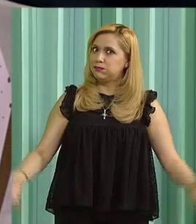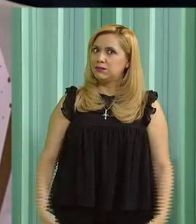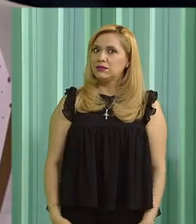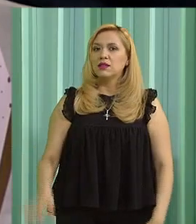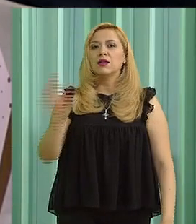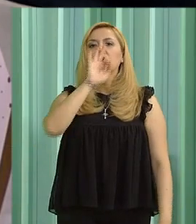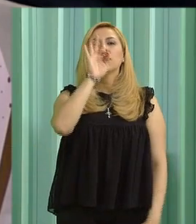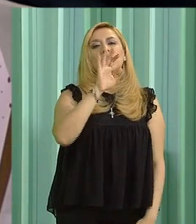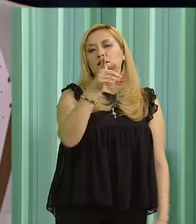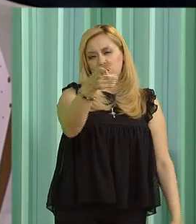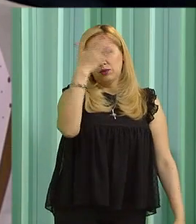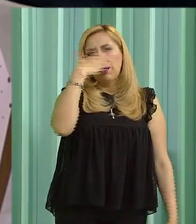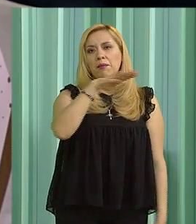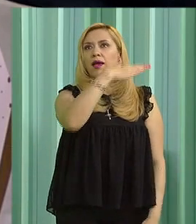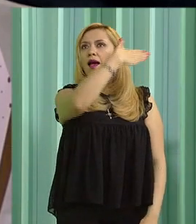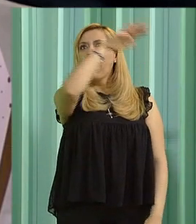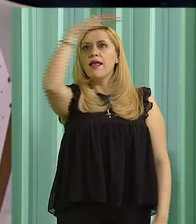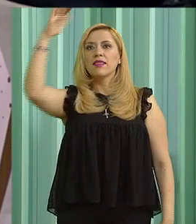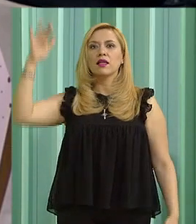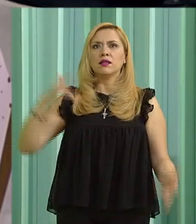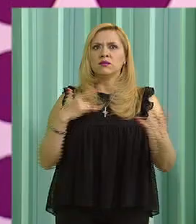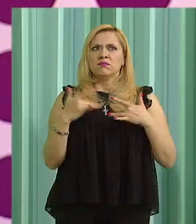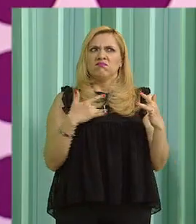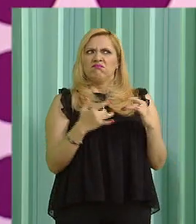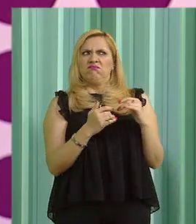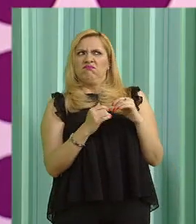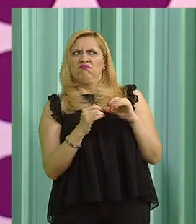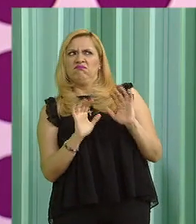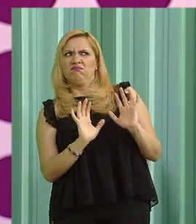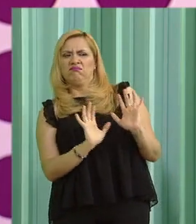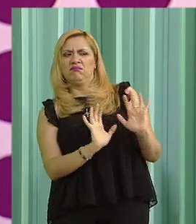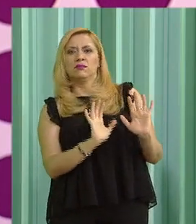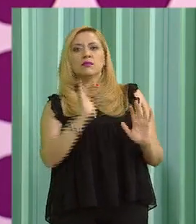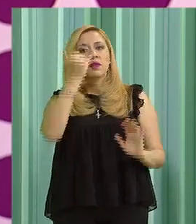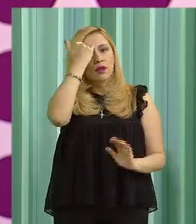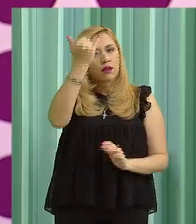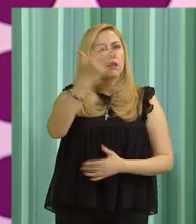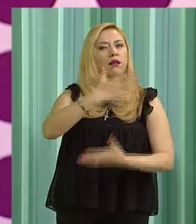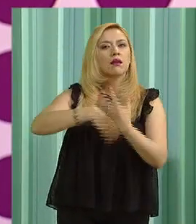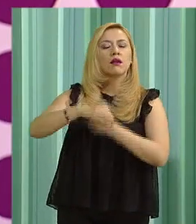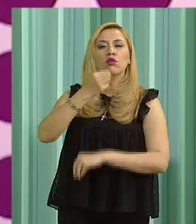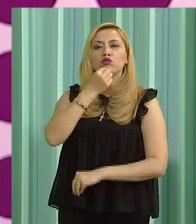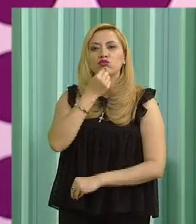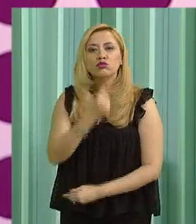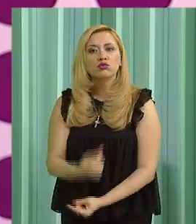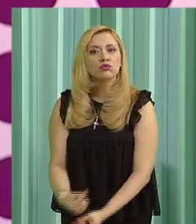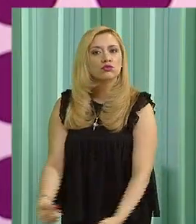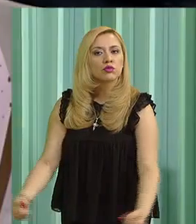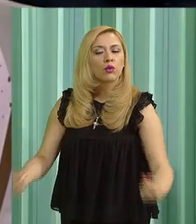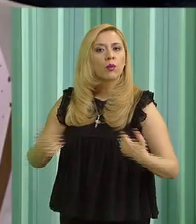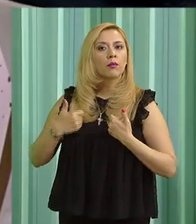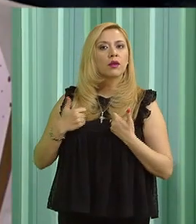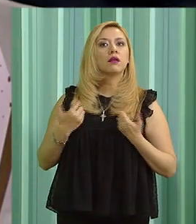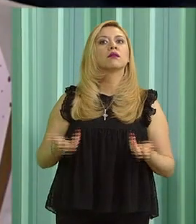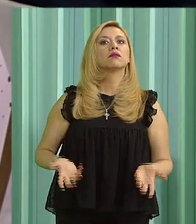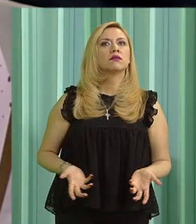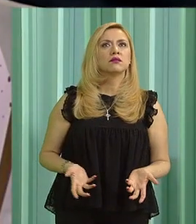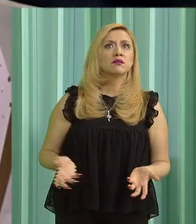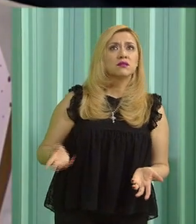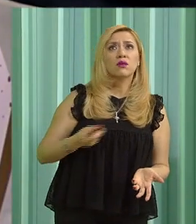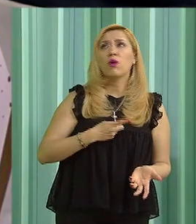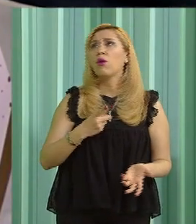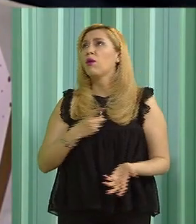los adultos son situaciones de amenaza, pues imaginémonos a niñas y niños que han pasado por todo este tránsito